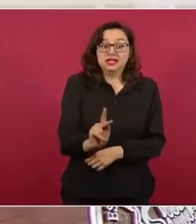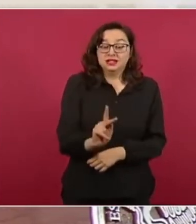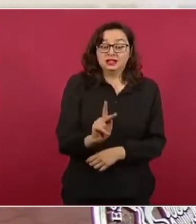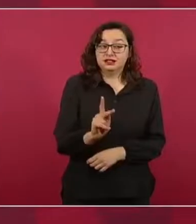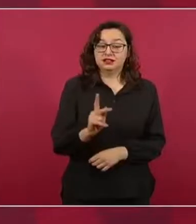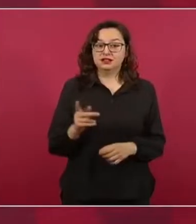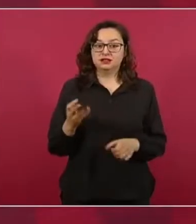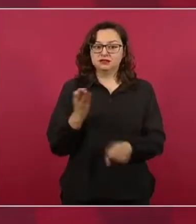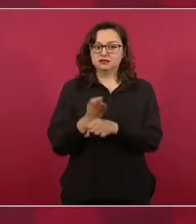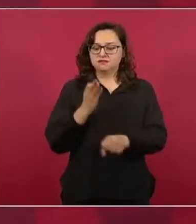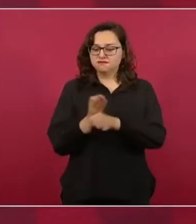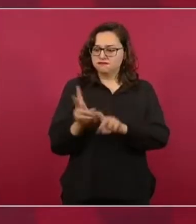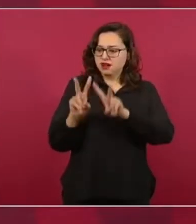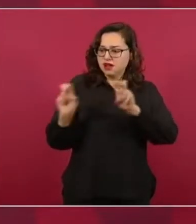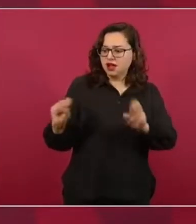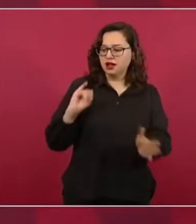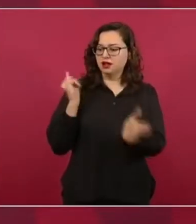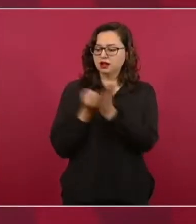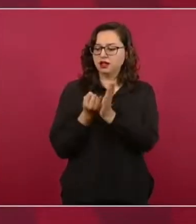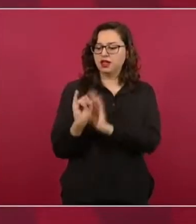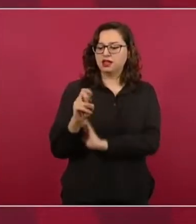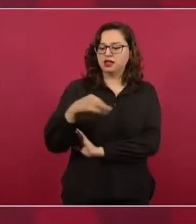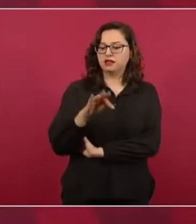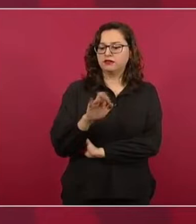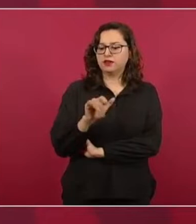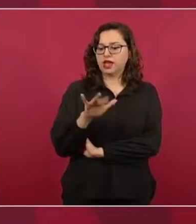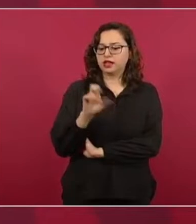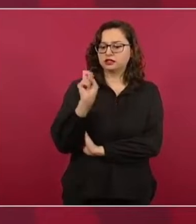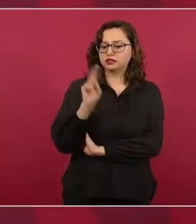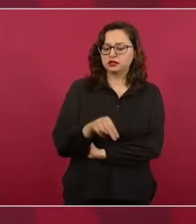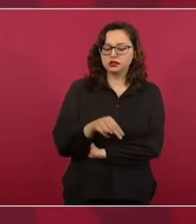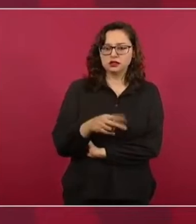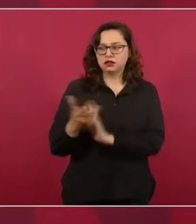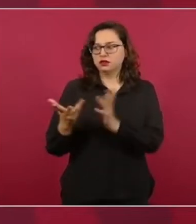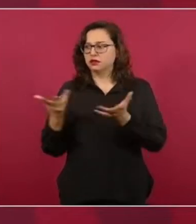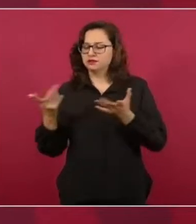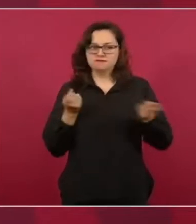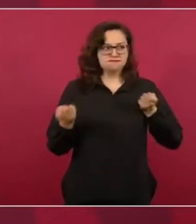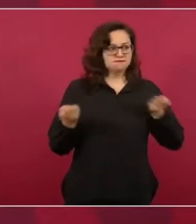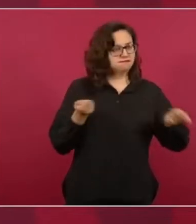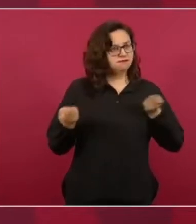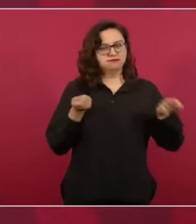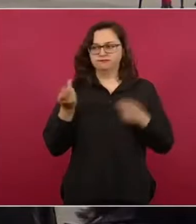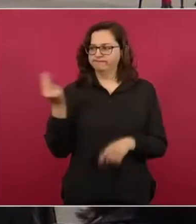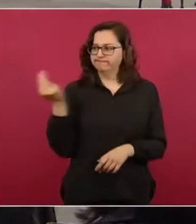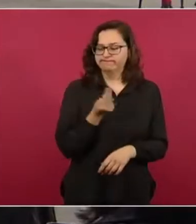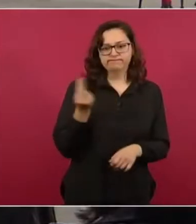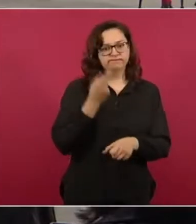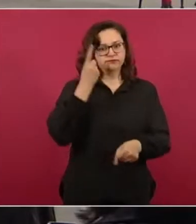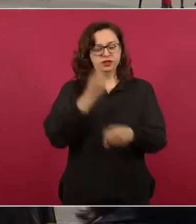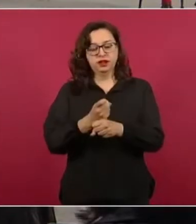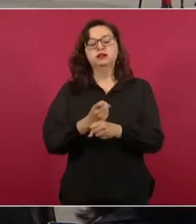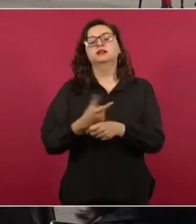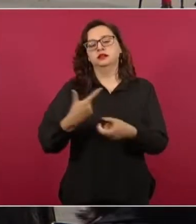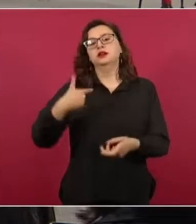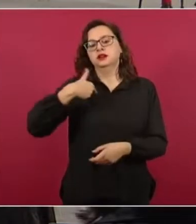estamos impulsando toda la actividad productiva y voy a hacer una gira este fin de semana para